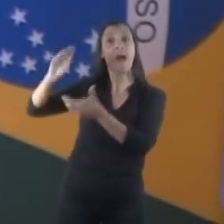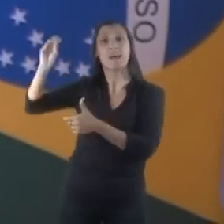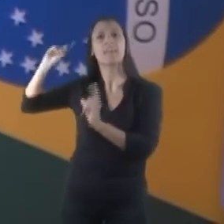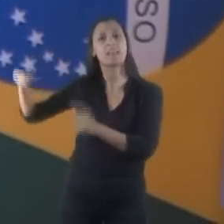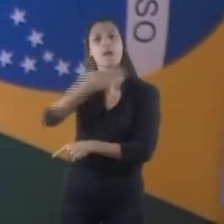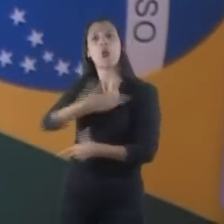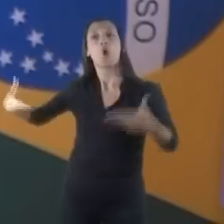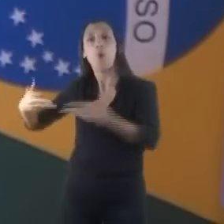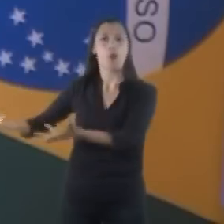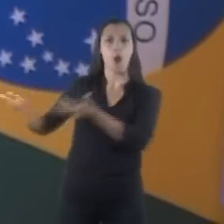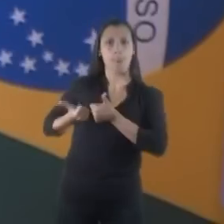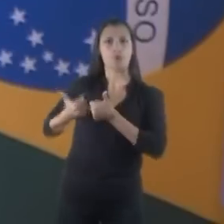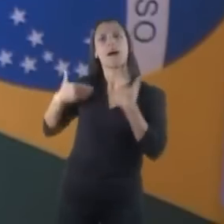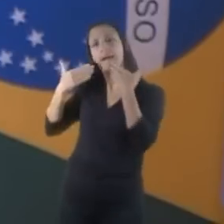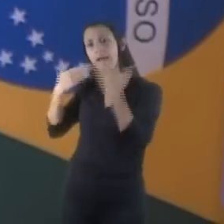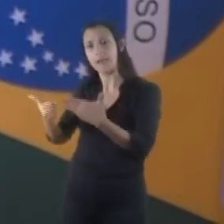gobierno.